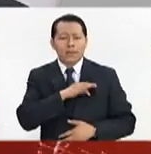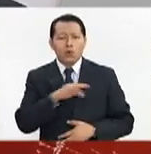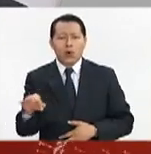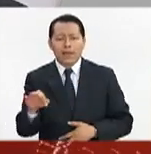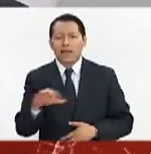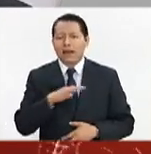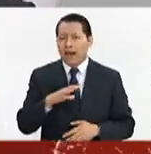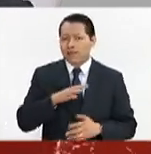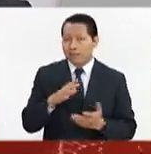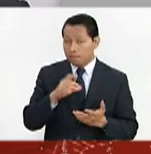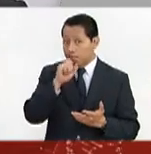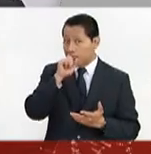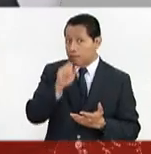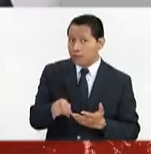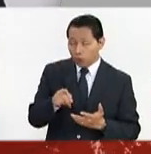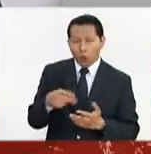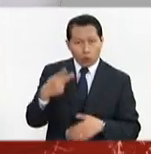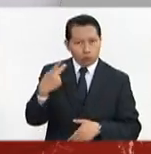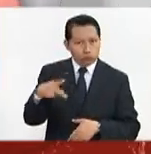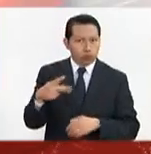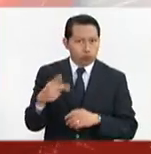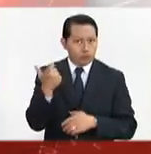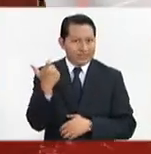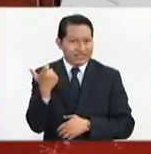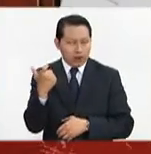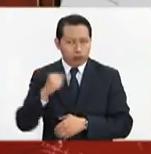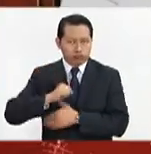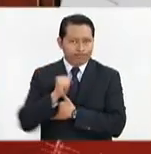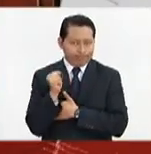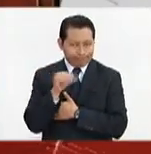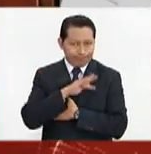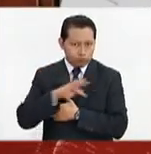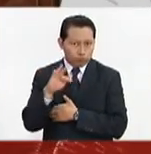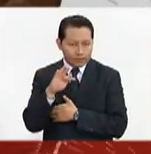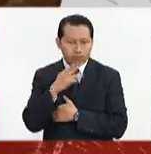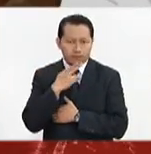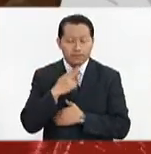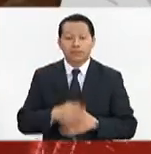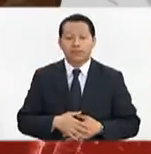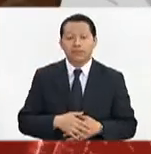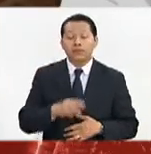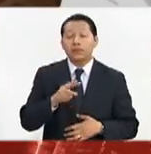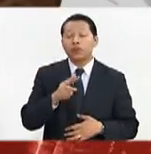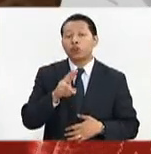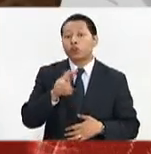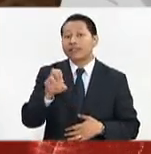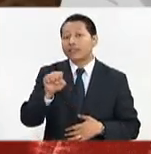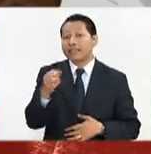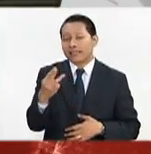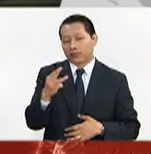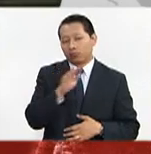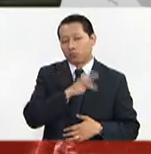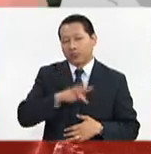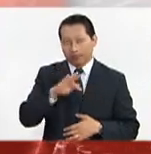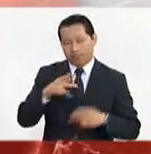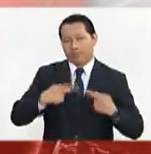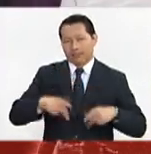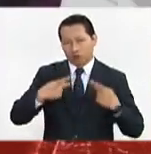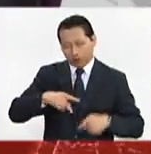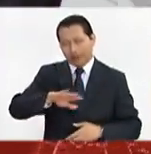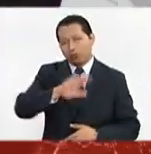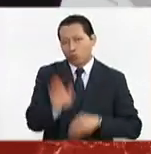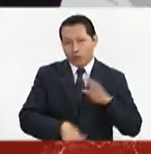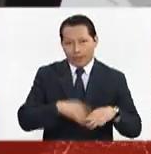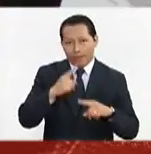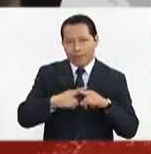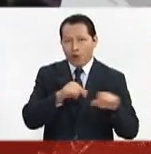del ahorro de la subcuenta de vivienda de inmediato. Aumenta a 363 el número de muertos por el terremoto.